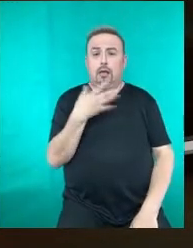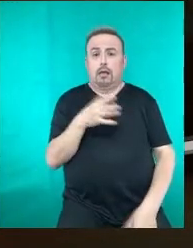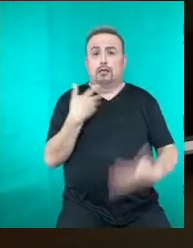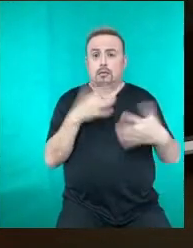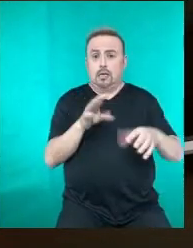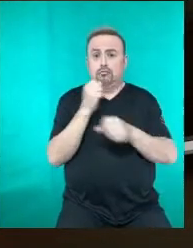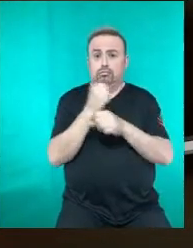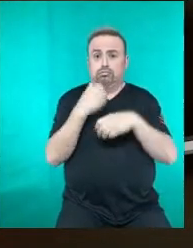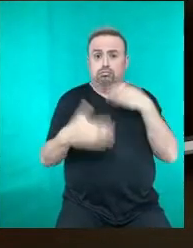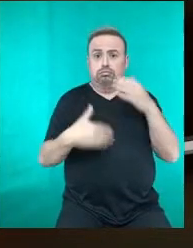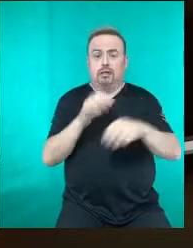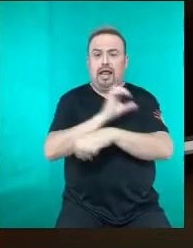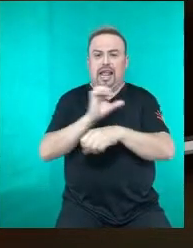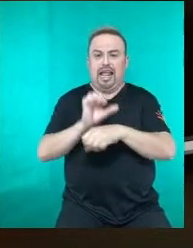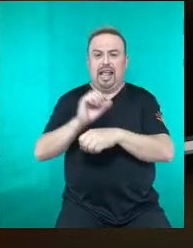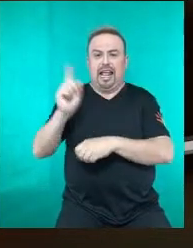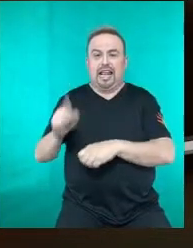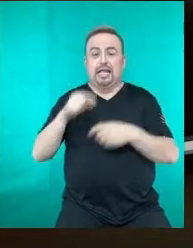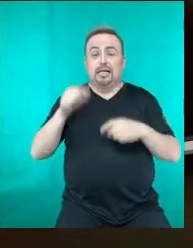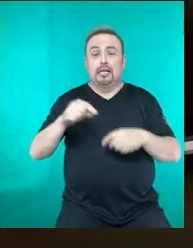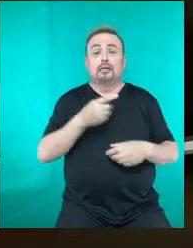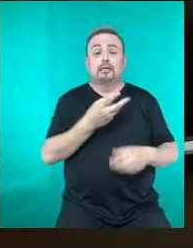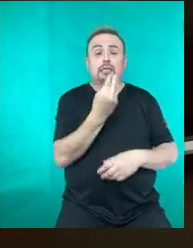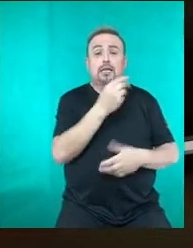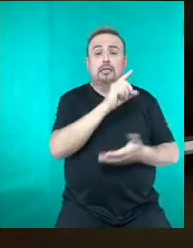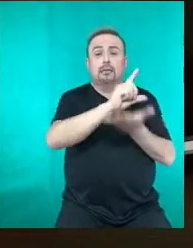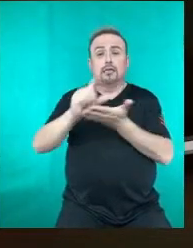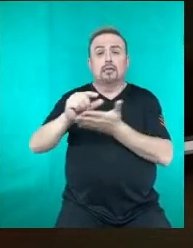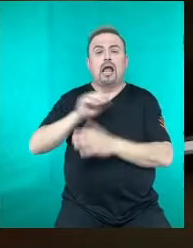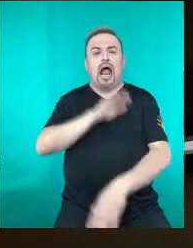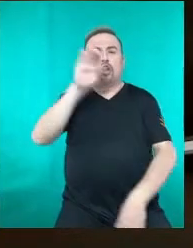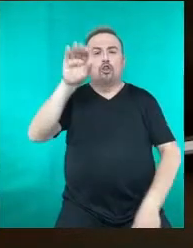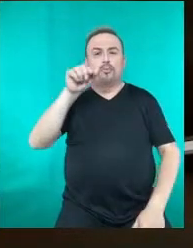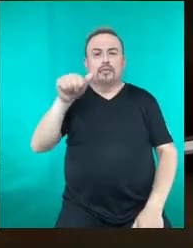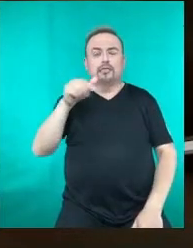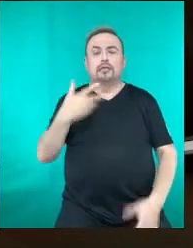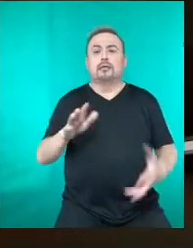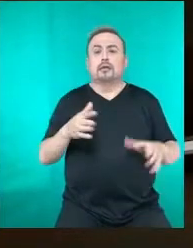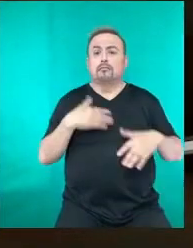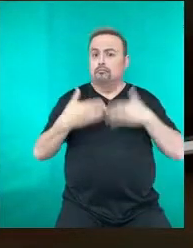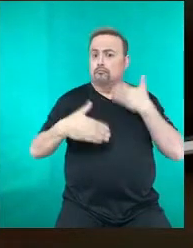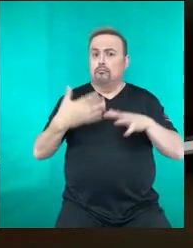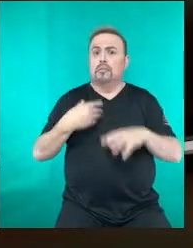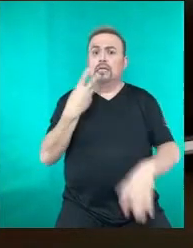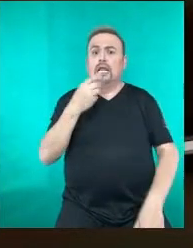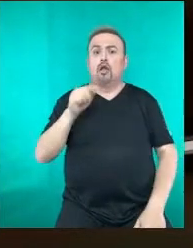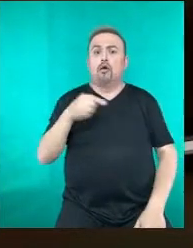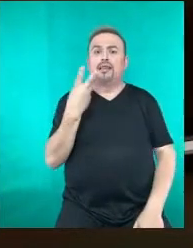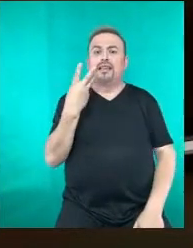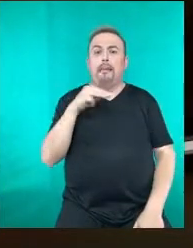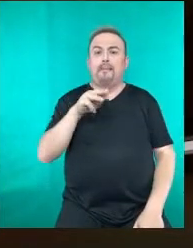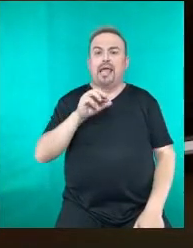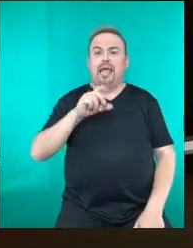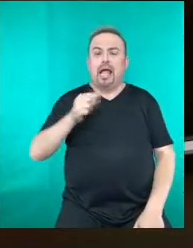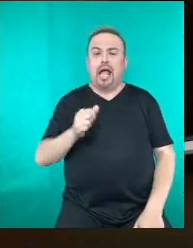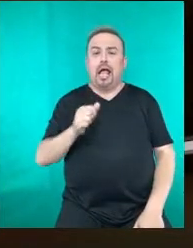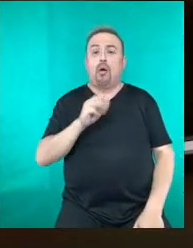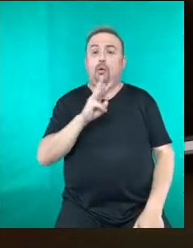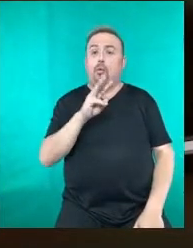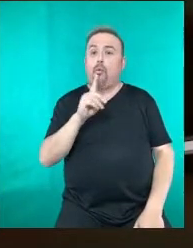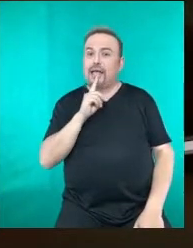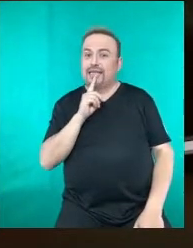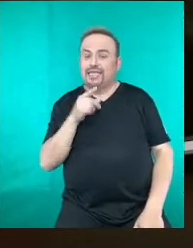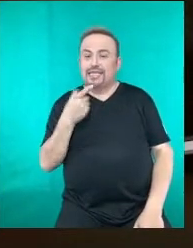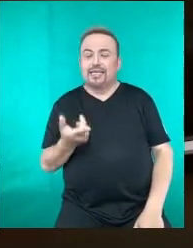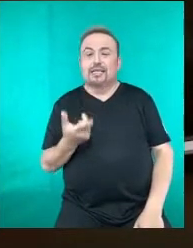generación de energía eléctrica. Esta es una de las 3 centrales que tenemos en Alto Hospicio hoy día, ¿ya? Operando, y que le entregan 3,3 megawatts a